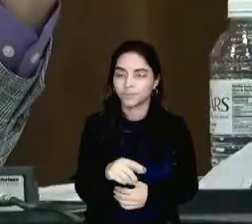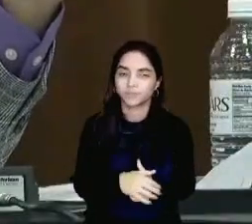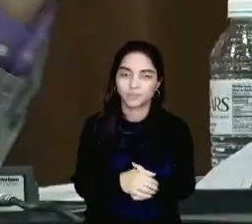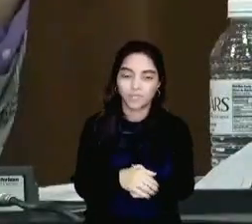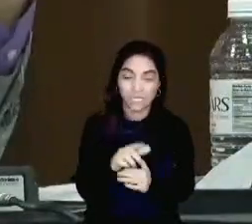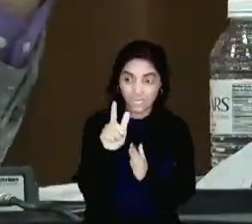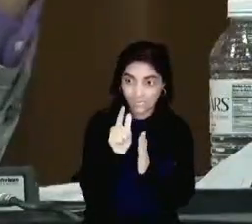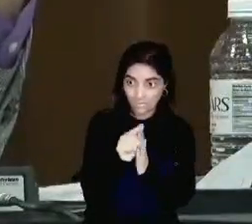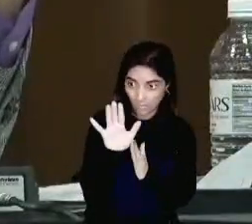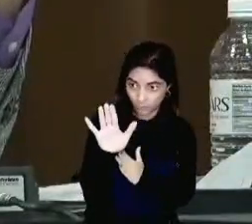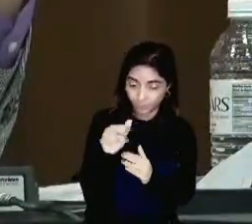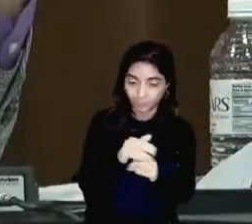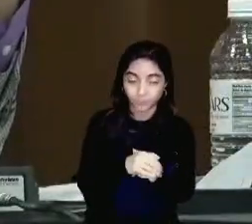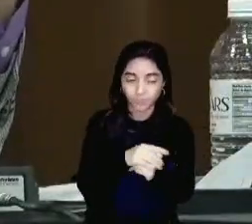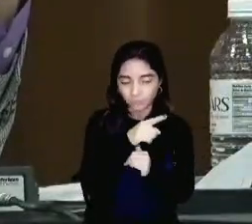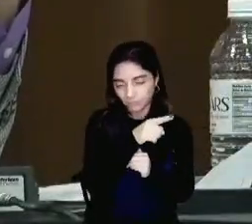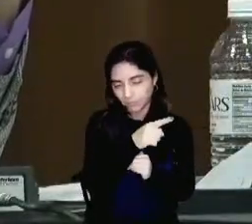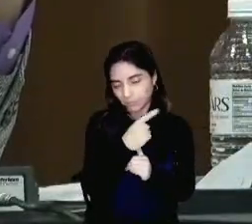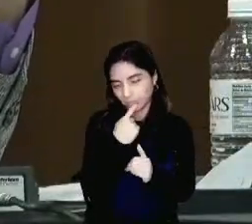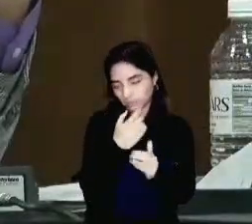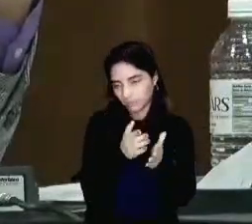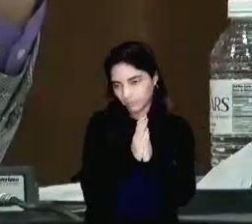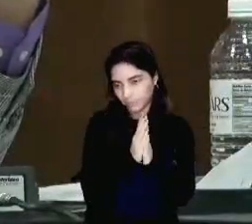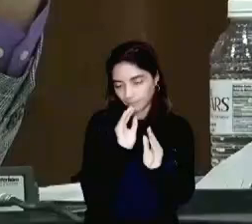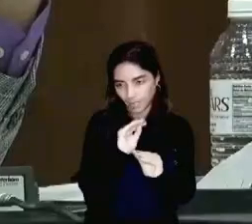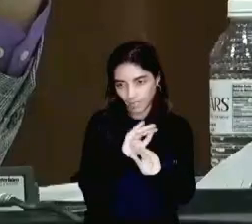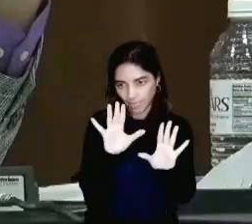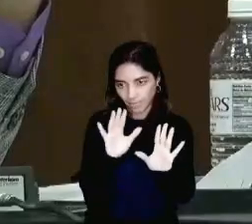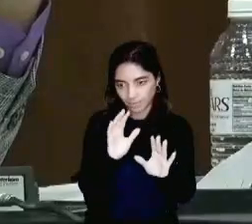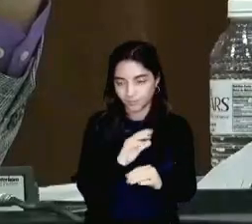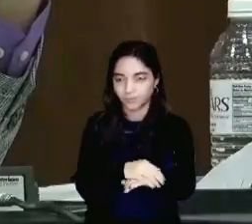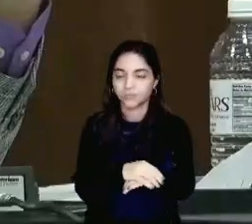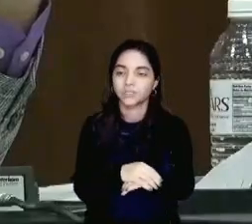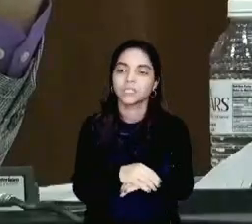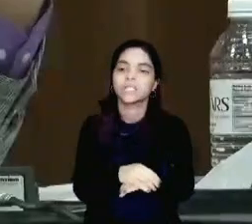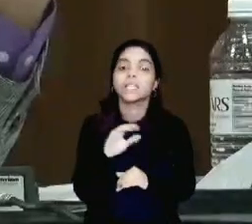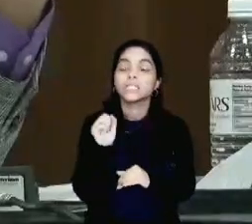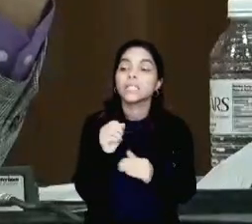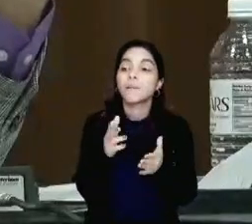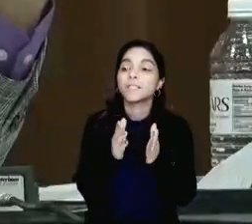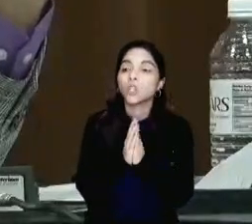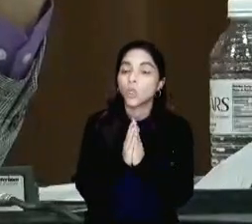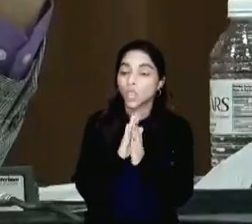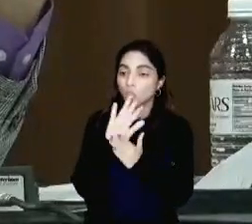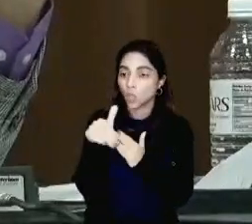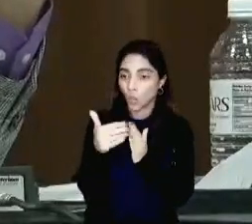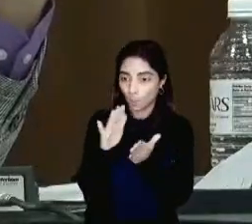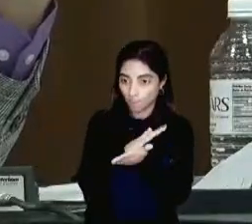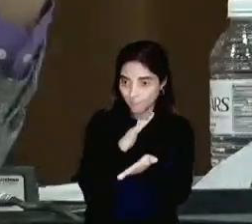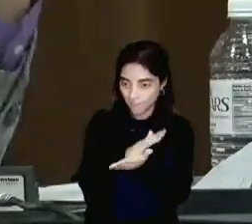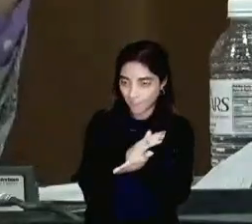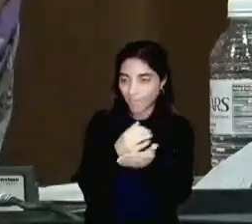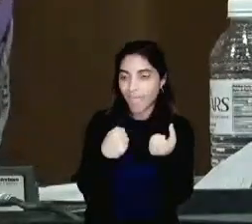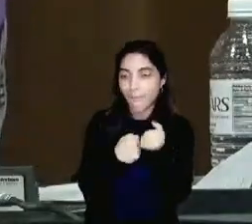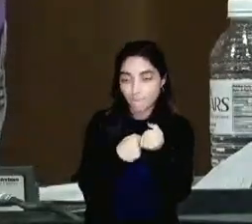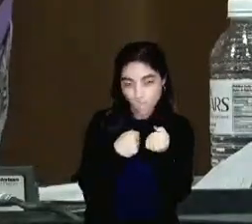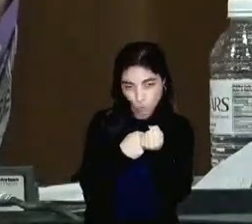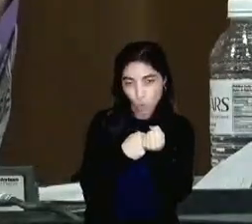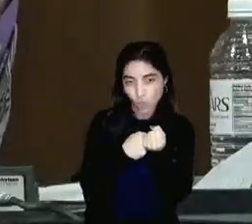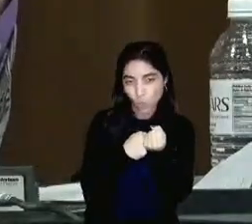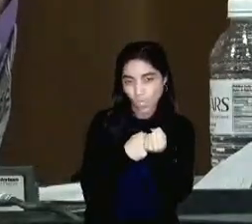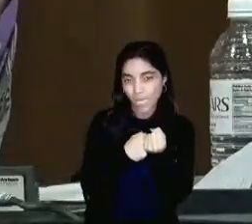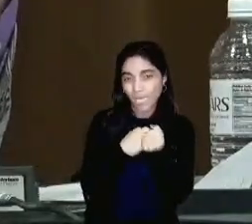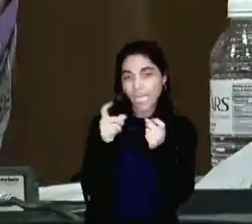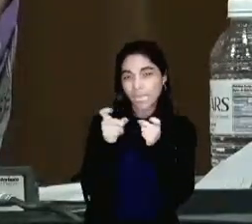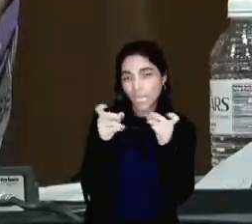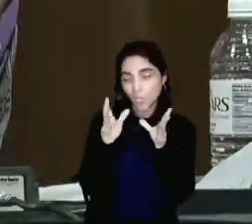licenciado la petición que hizo para aclararla bien la petición los documentos de de apoyo que dio el el director